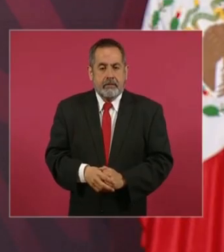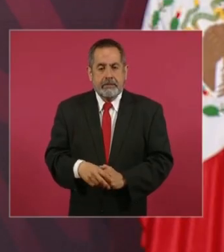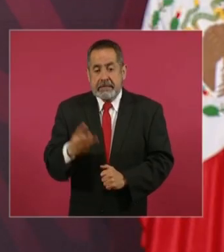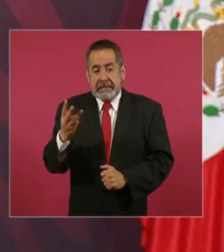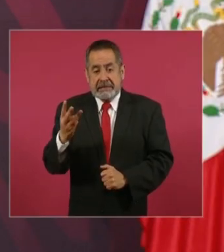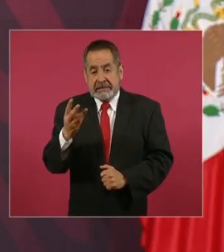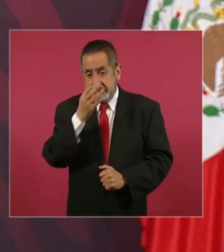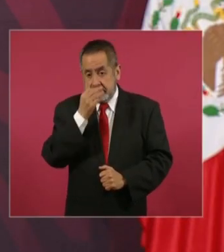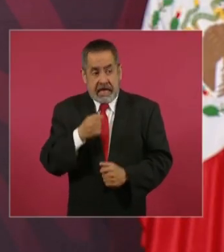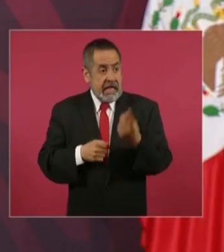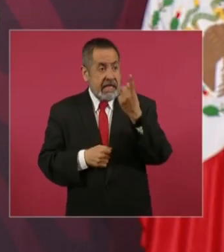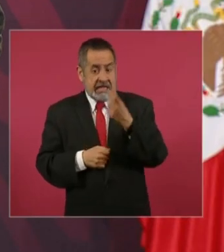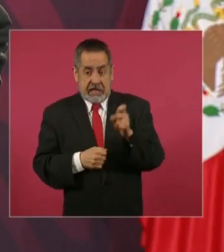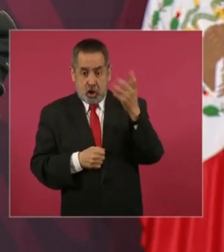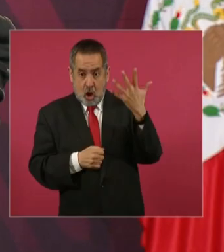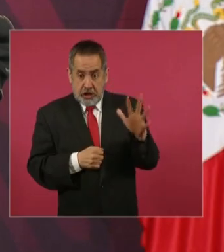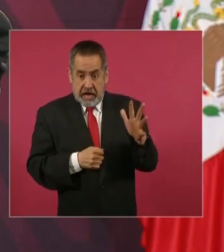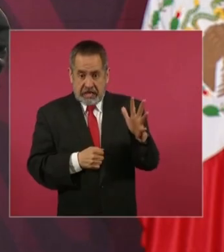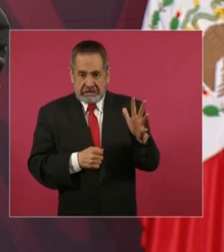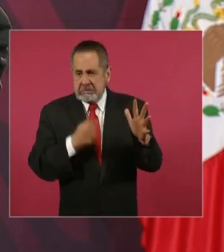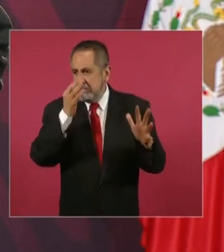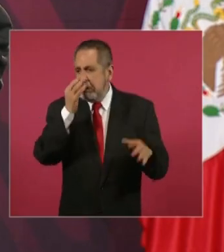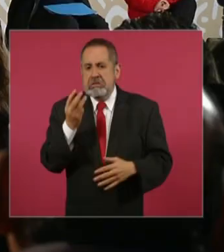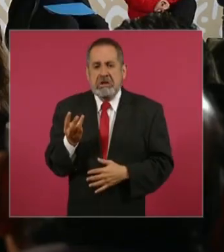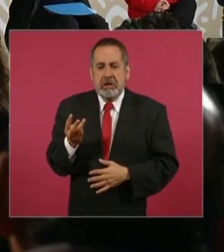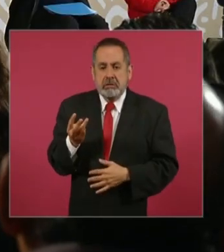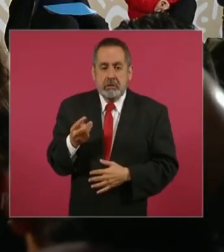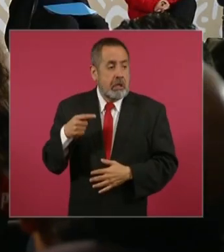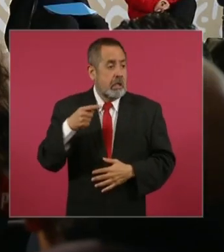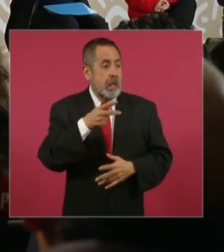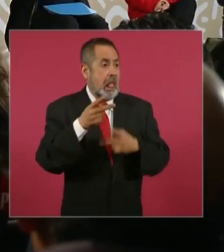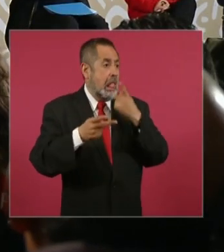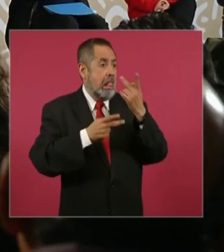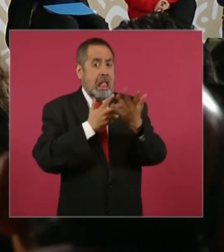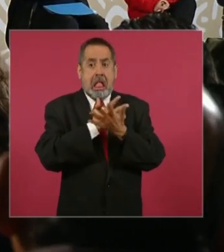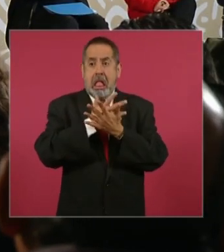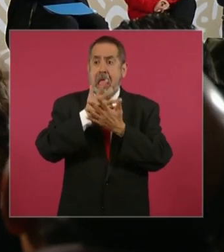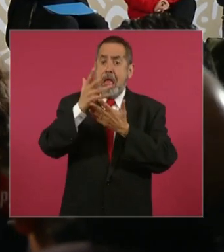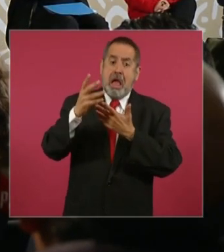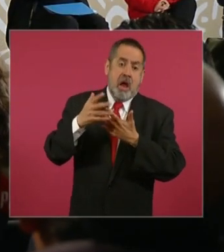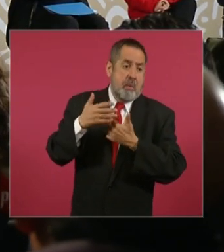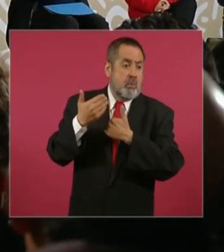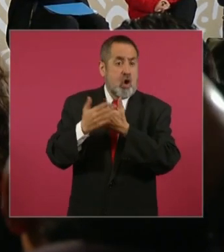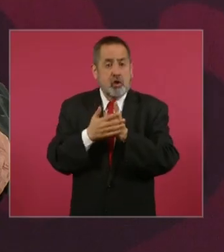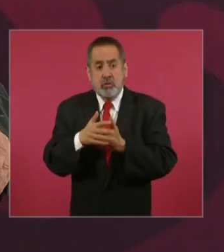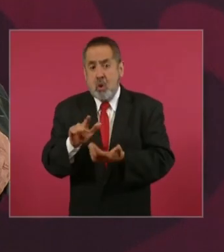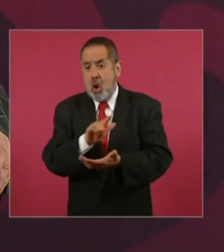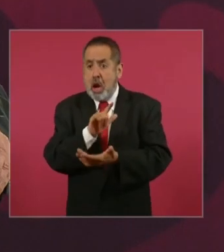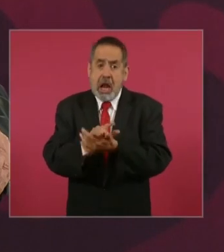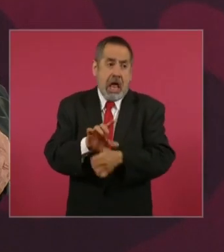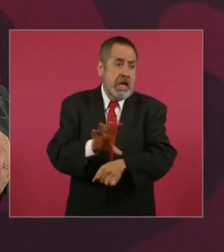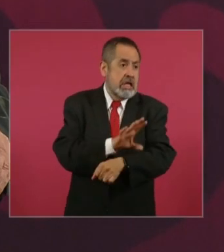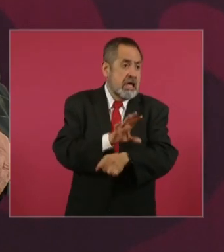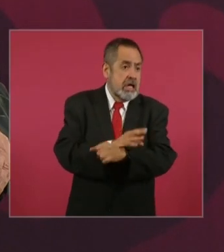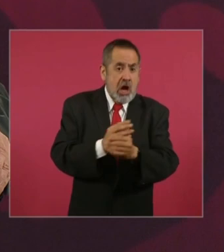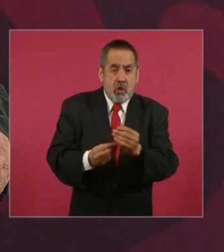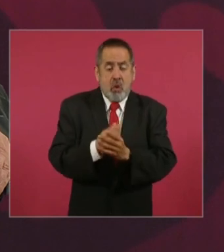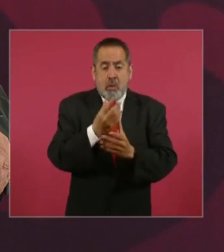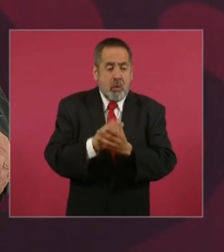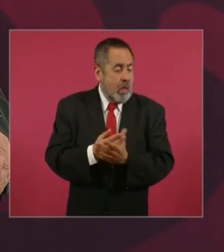3 de 110. Hicieron un escándalo con lo de la reforma energética.